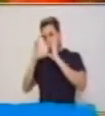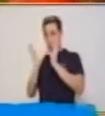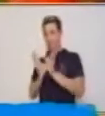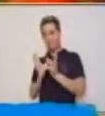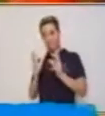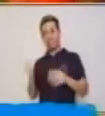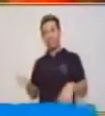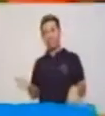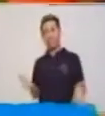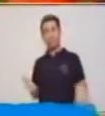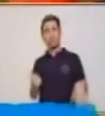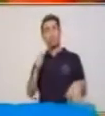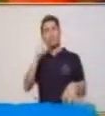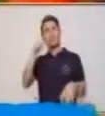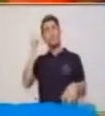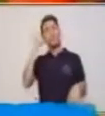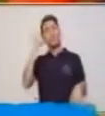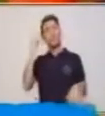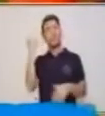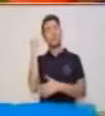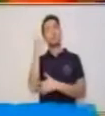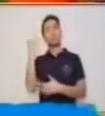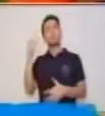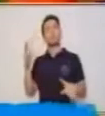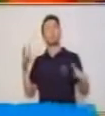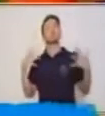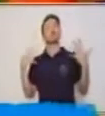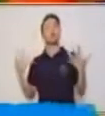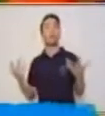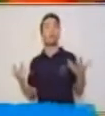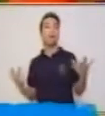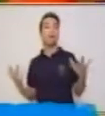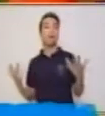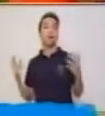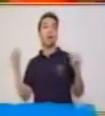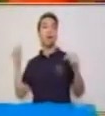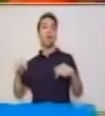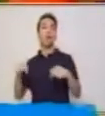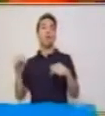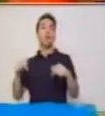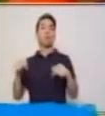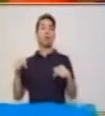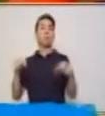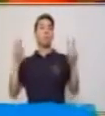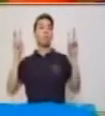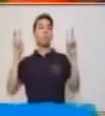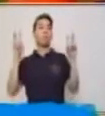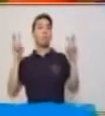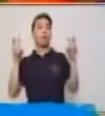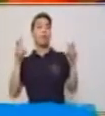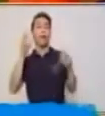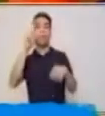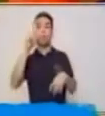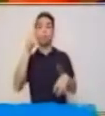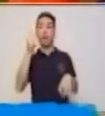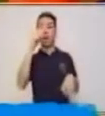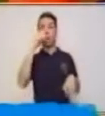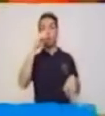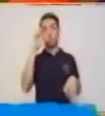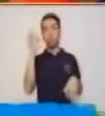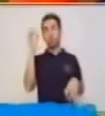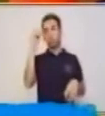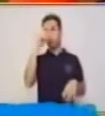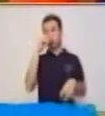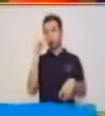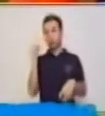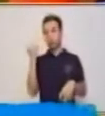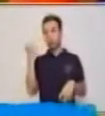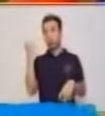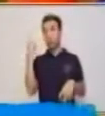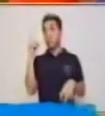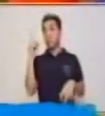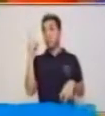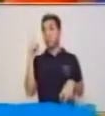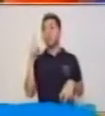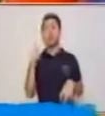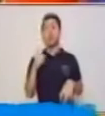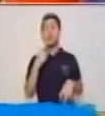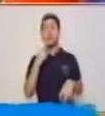importantes. ¿Cuáles son los datos importantes? Muy bien, lo primero que sabemos es que es solo un